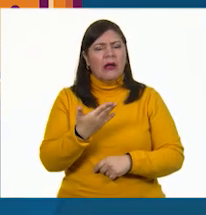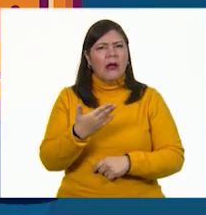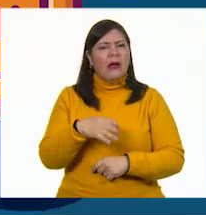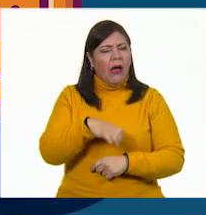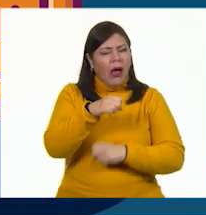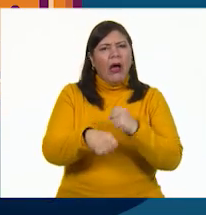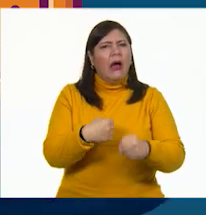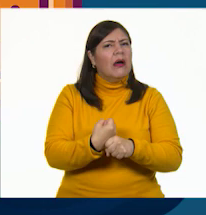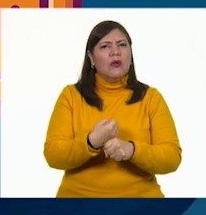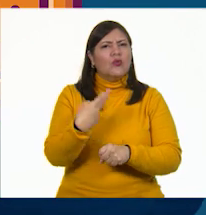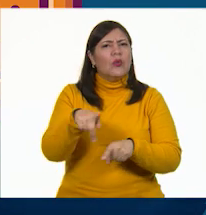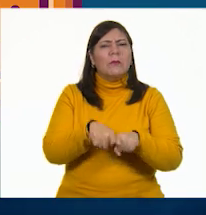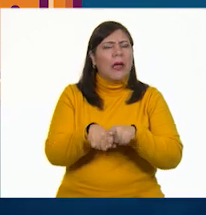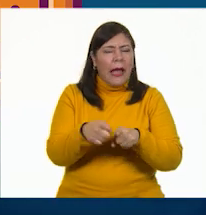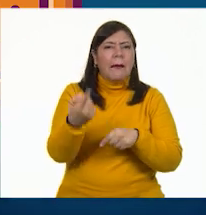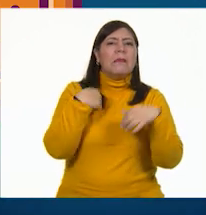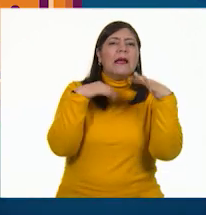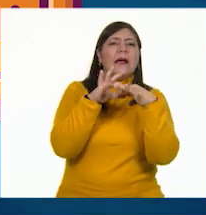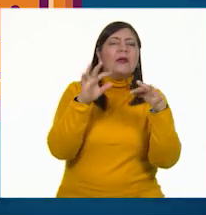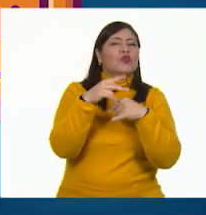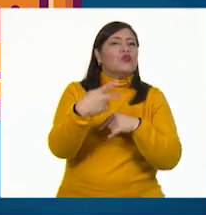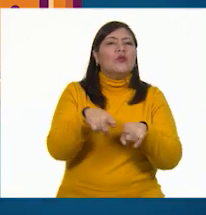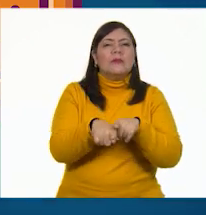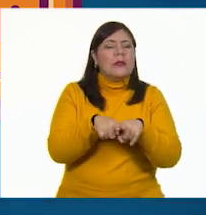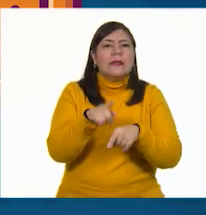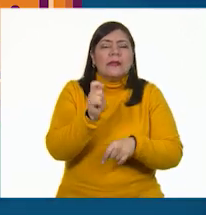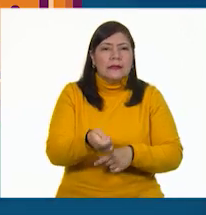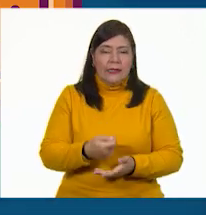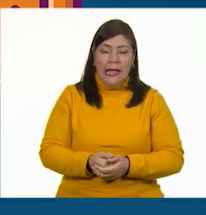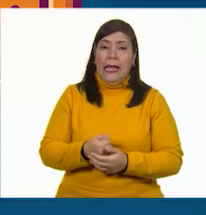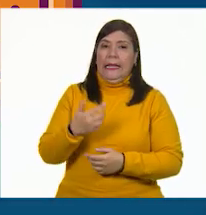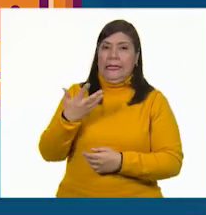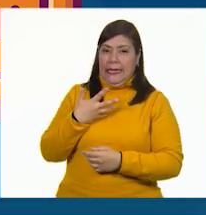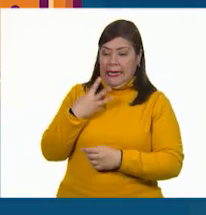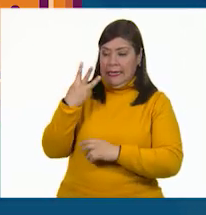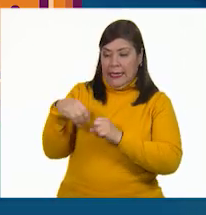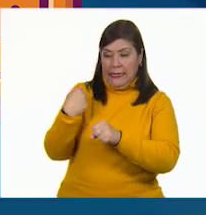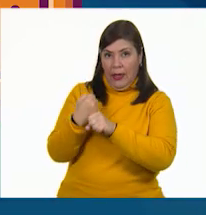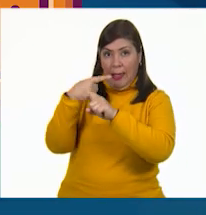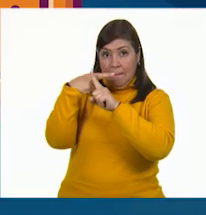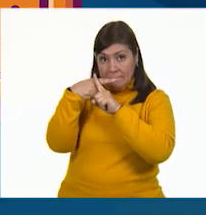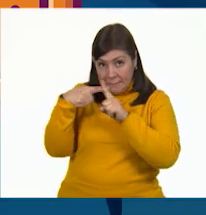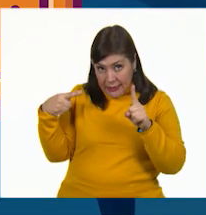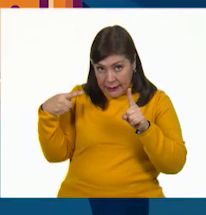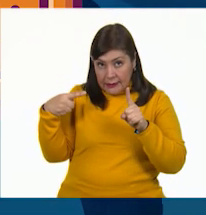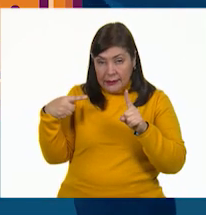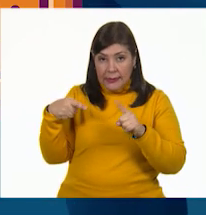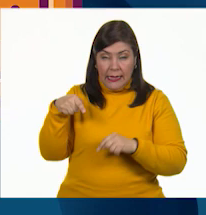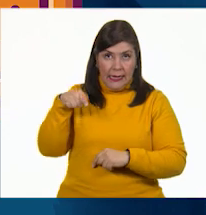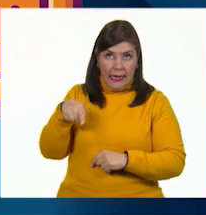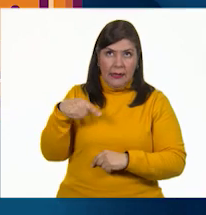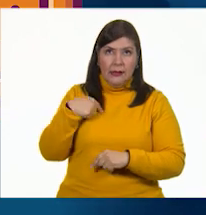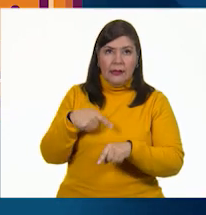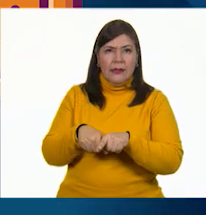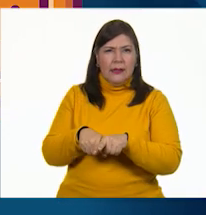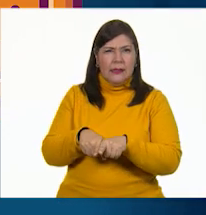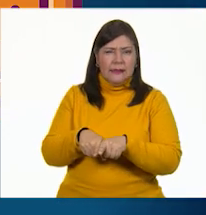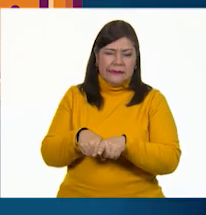tiene tu hermanito? Cuéntanos de él. Tiene 3 y medio y es...